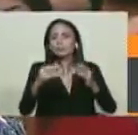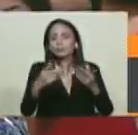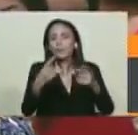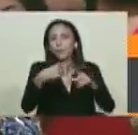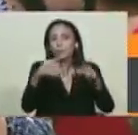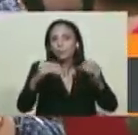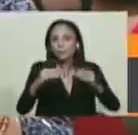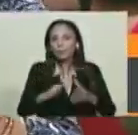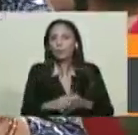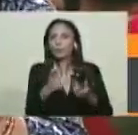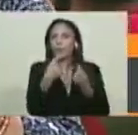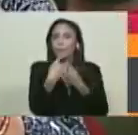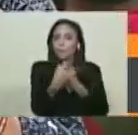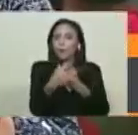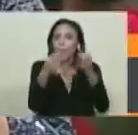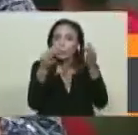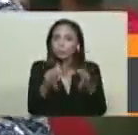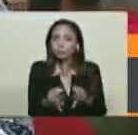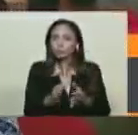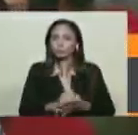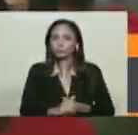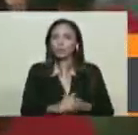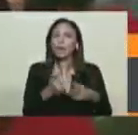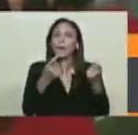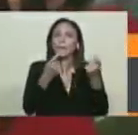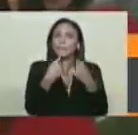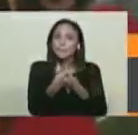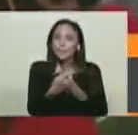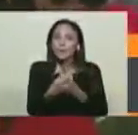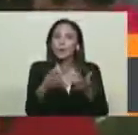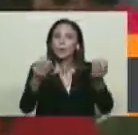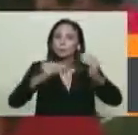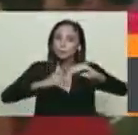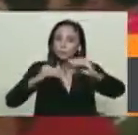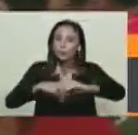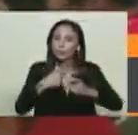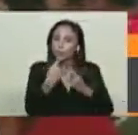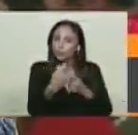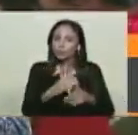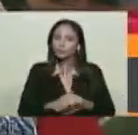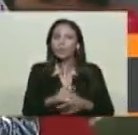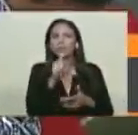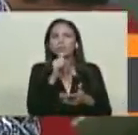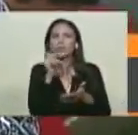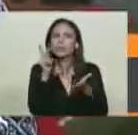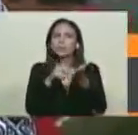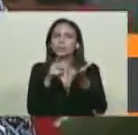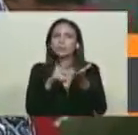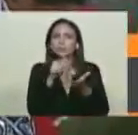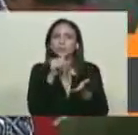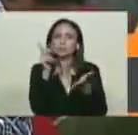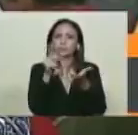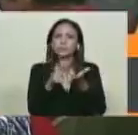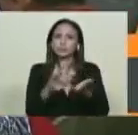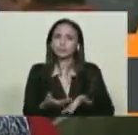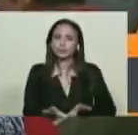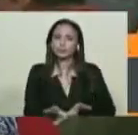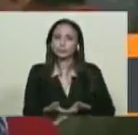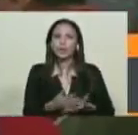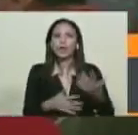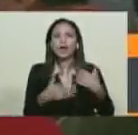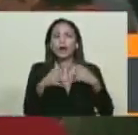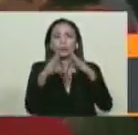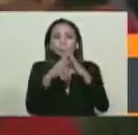para fijar los precios. Precios acordados. ¿Quiénes van a participar? Las expresiones del